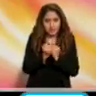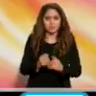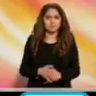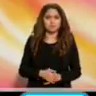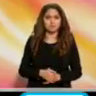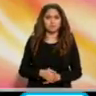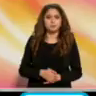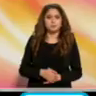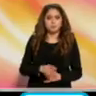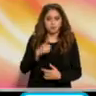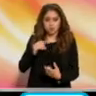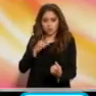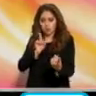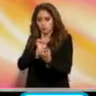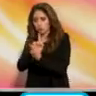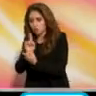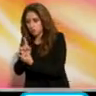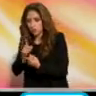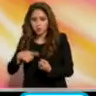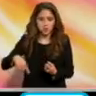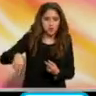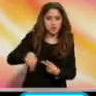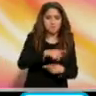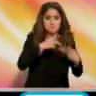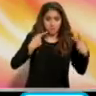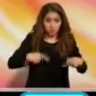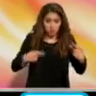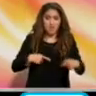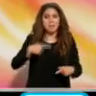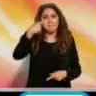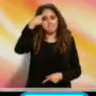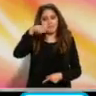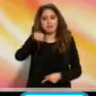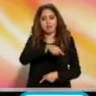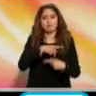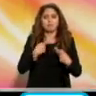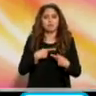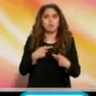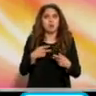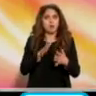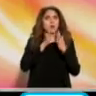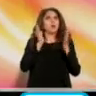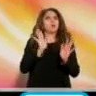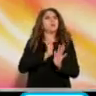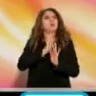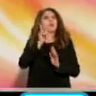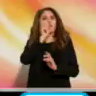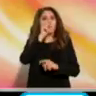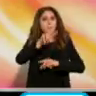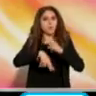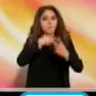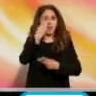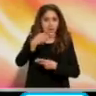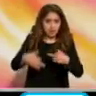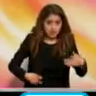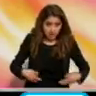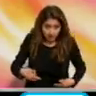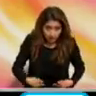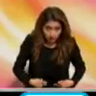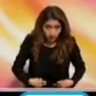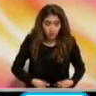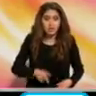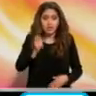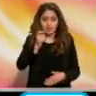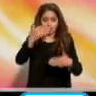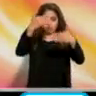algunas interacciones con el público, que eso es más bien para que se sorprendan ya que vayan al Se teatro. rompe la cuarta pared. Exactamente.